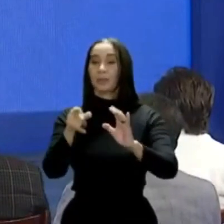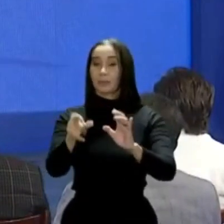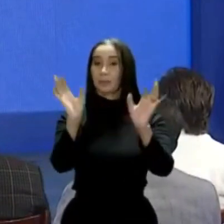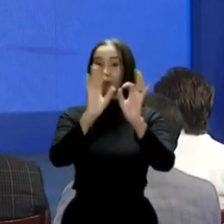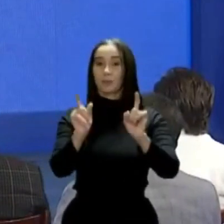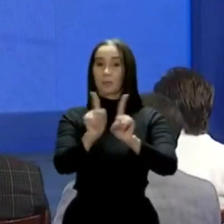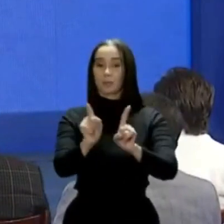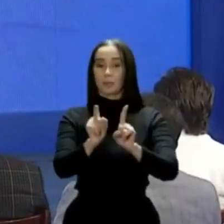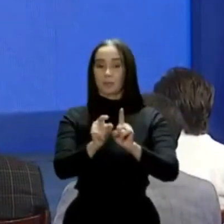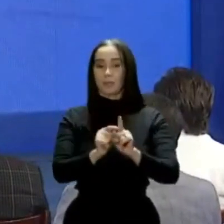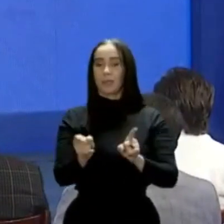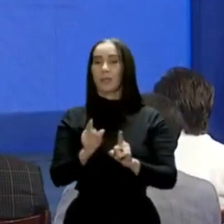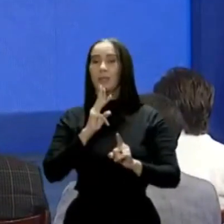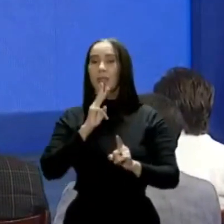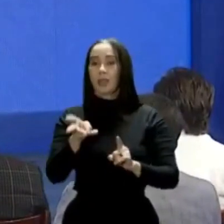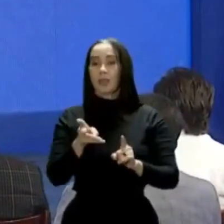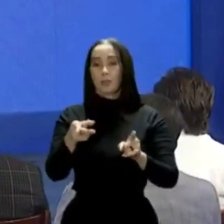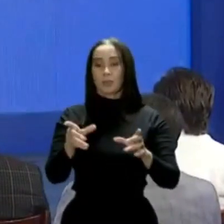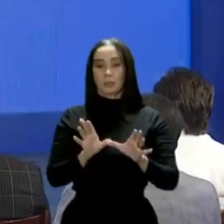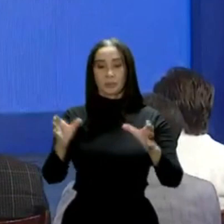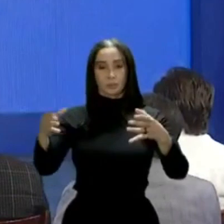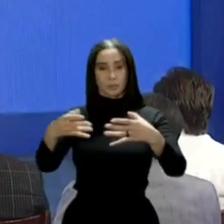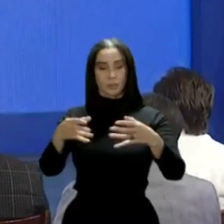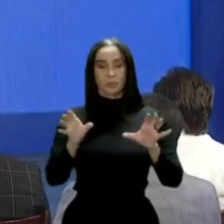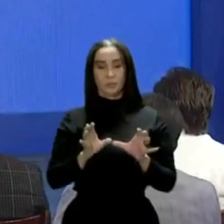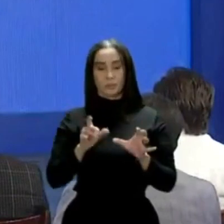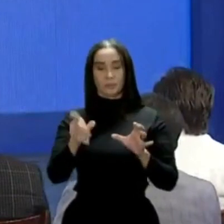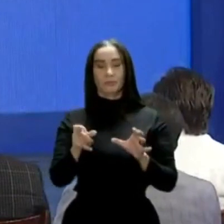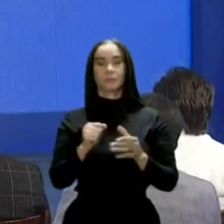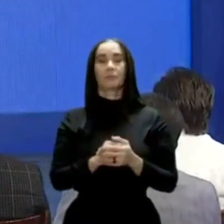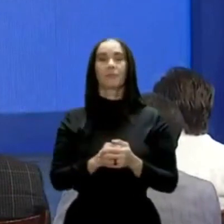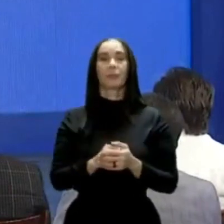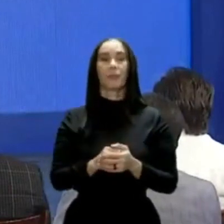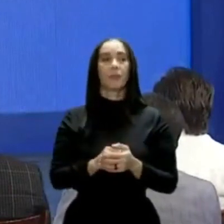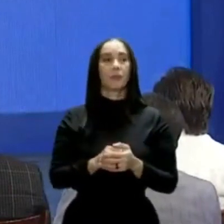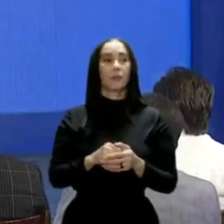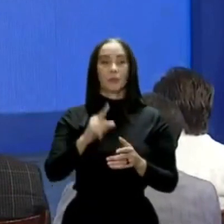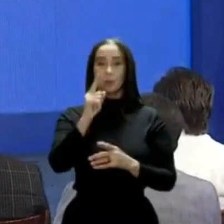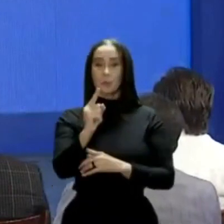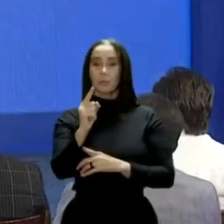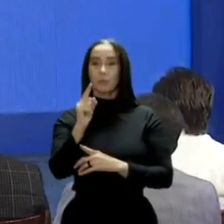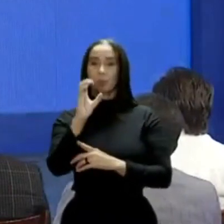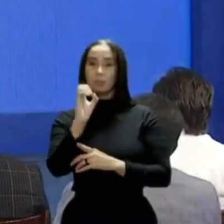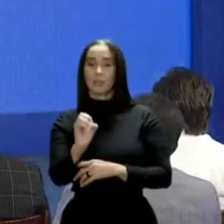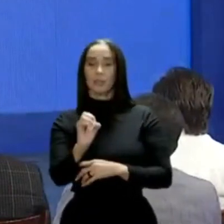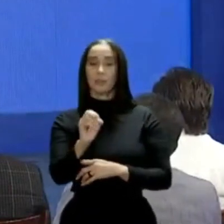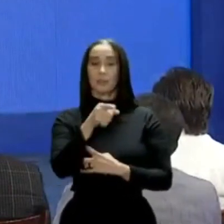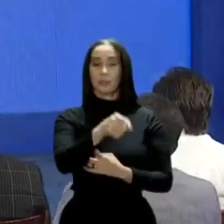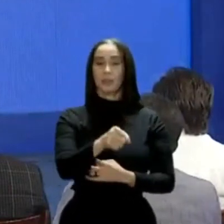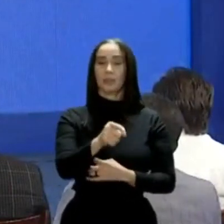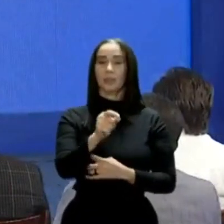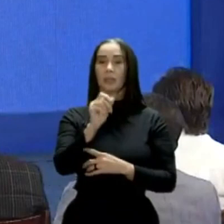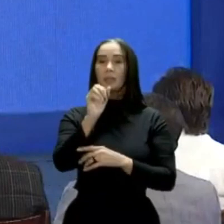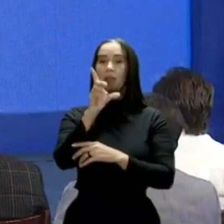esa manera habilitar estas tomas que están aquí, que son Veterano 0, Veterano 1 y aquí que esta es